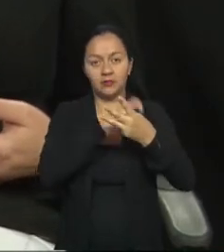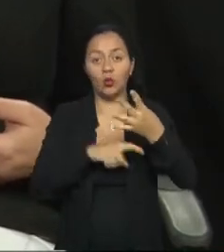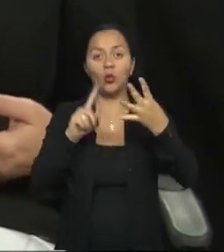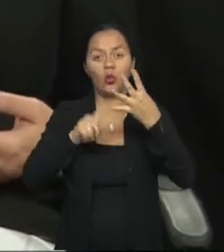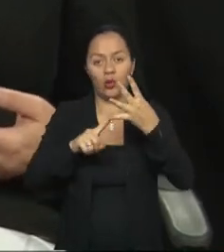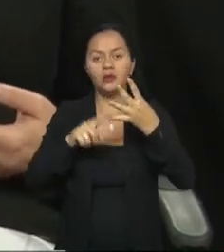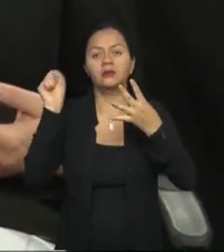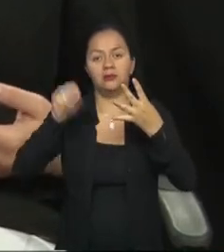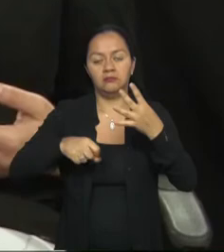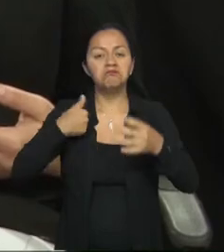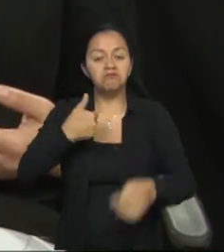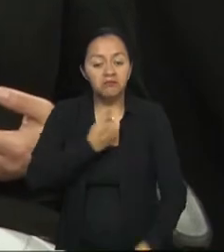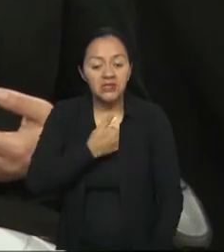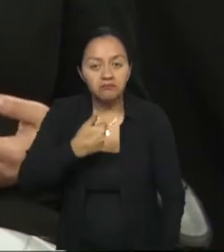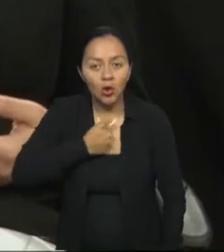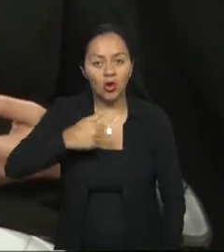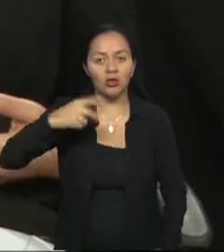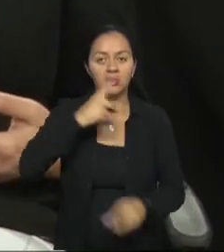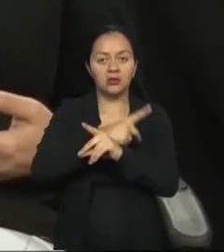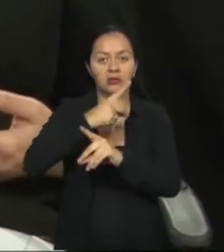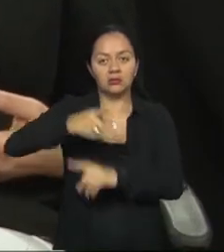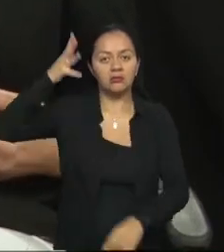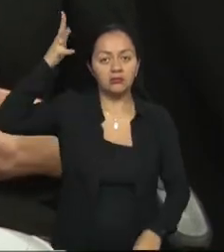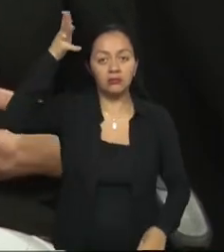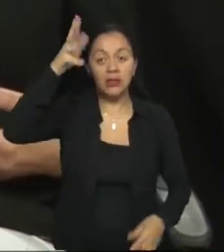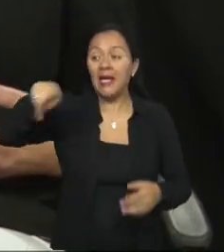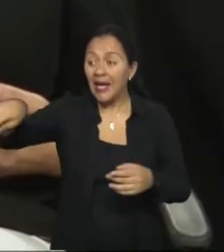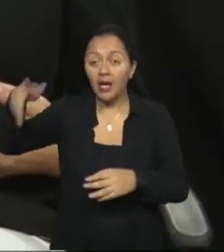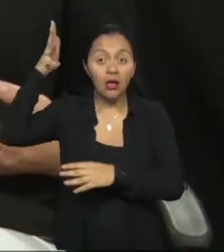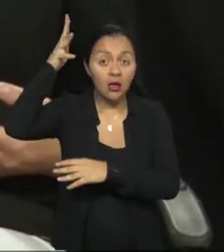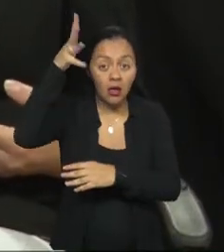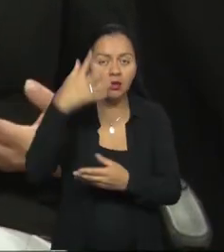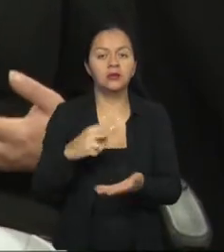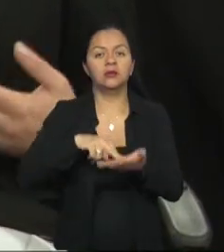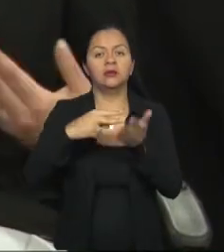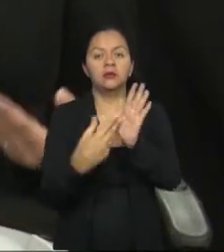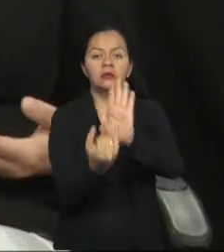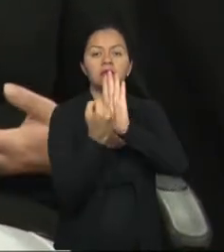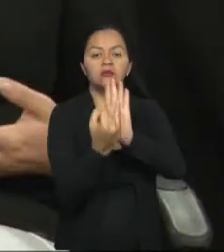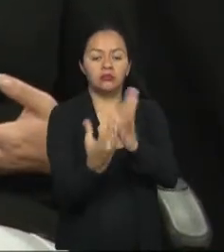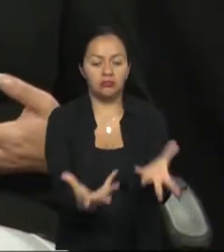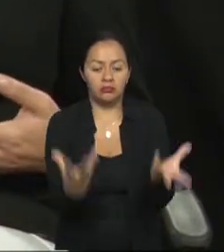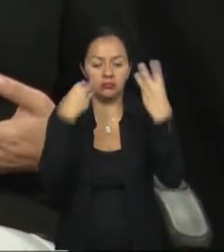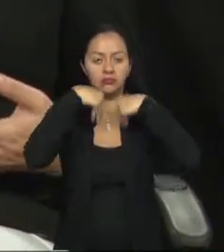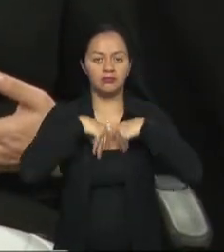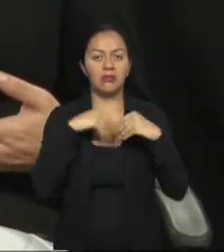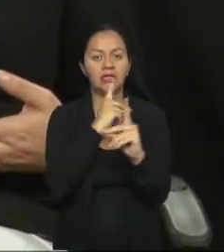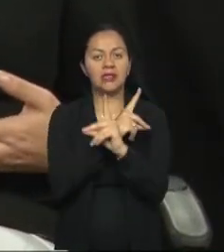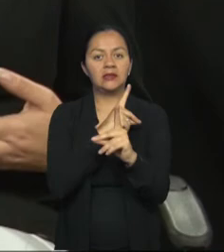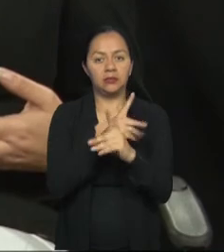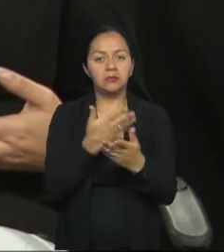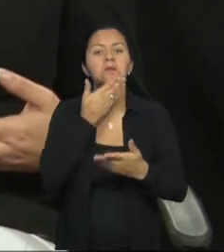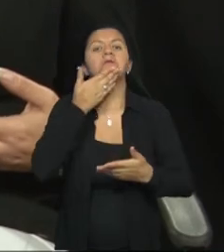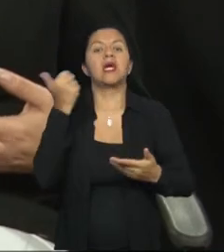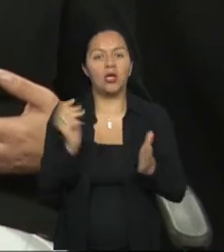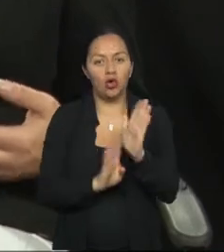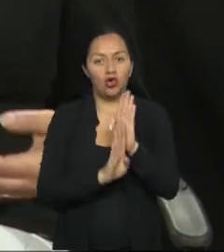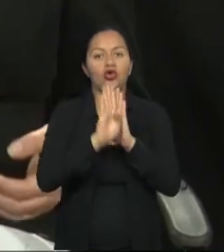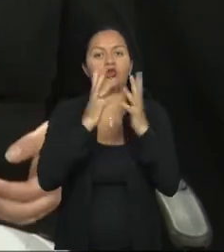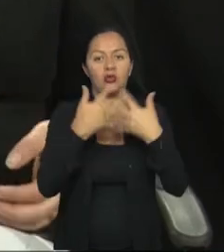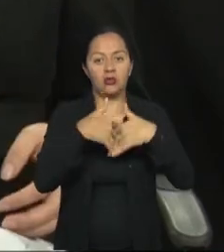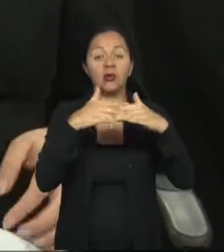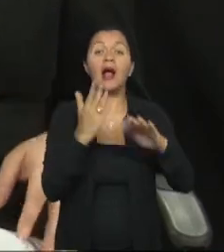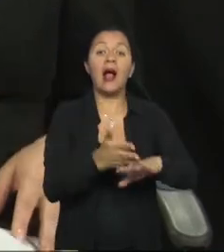experiencias. Es importante ver que el empoderamiento ha ido creciendo en nuestra región. El empoderamiento